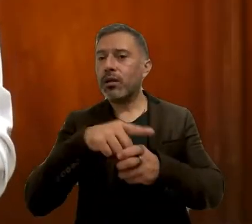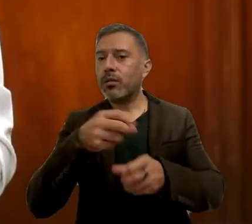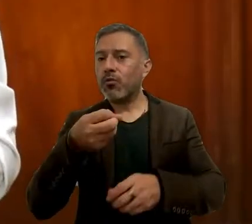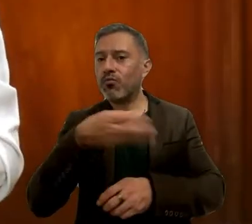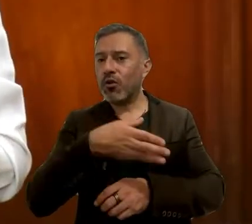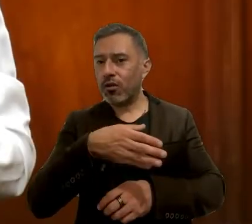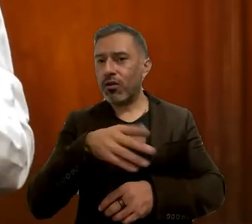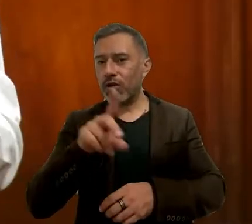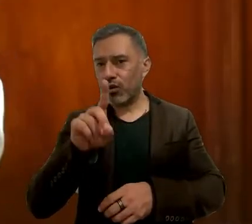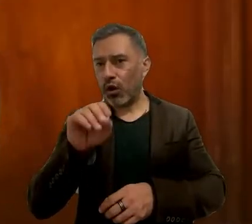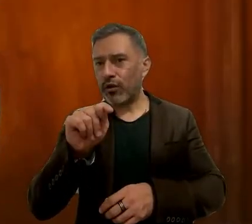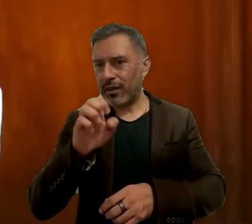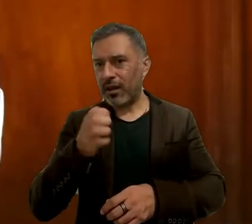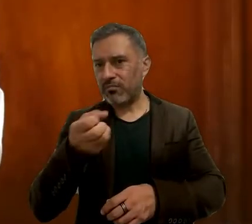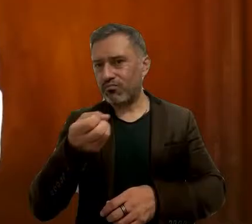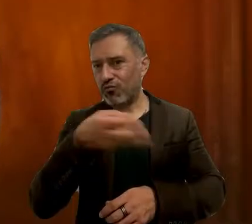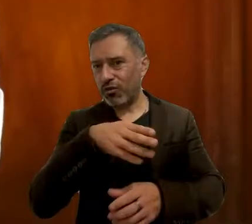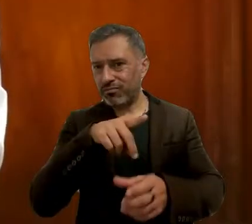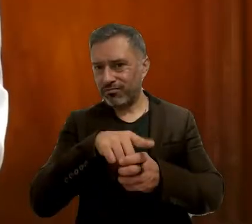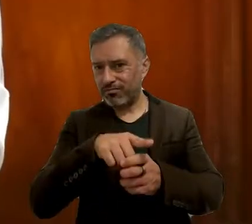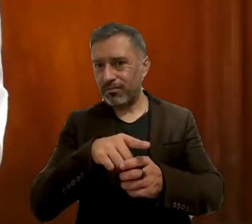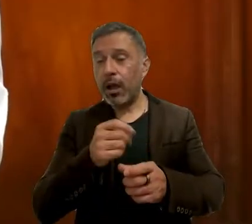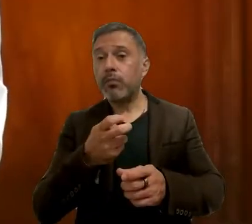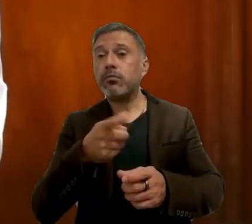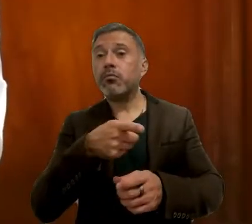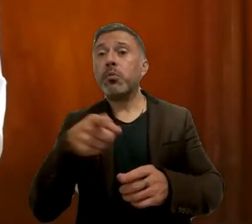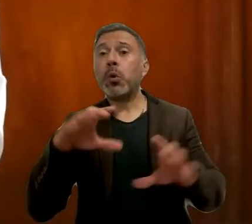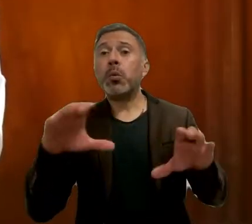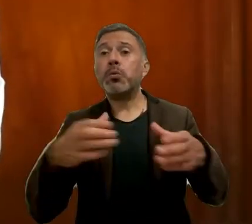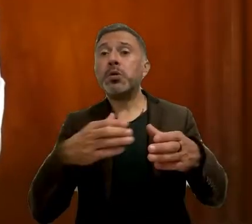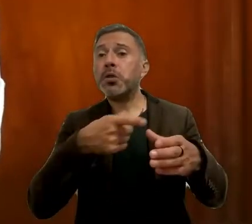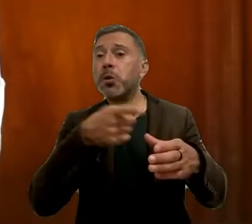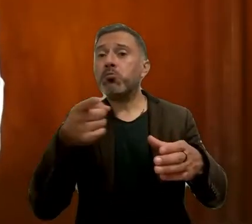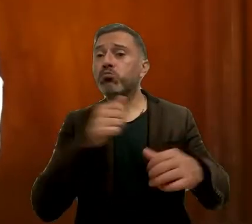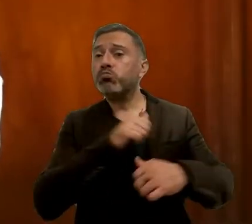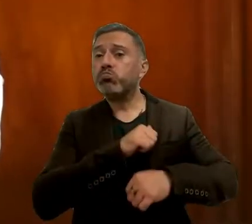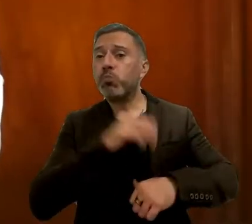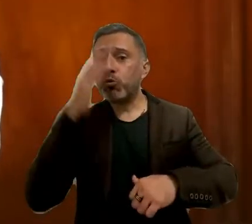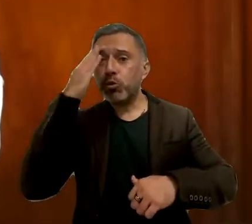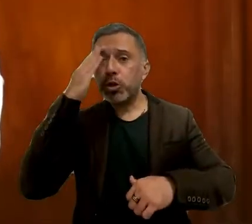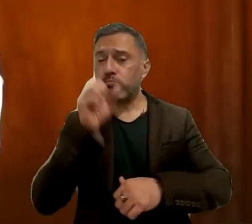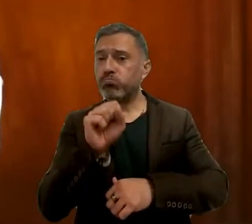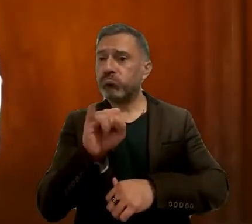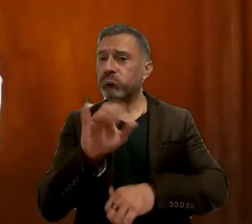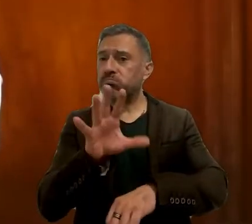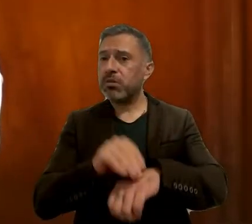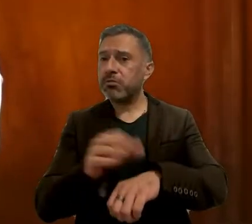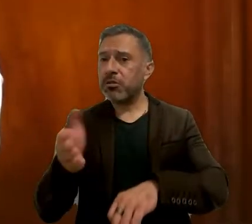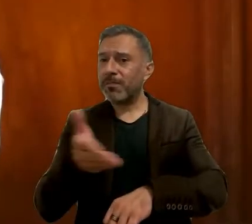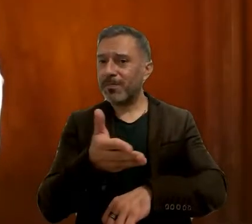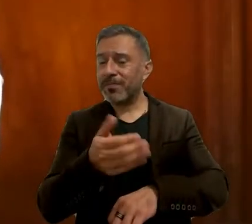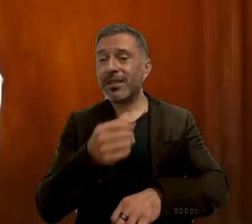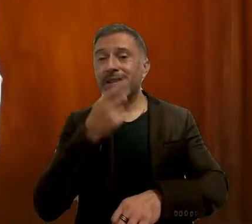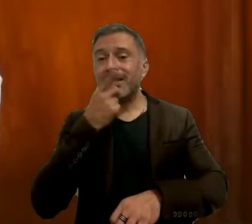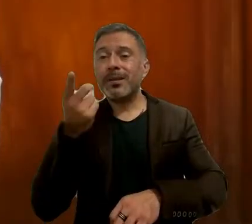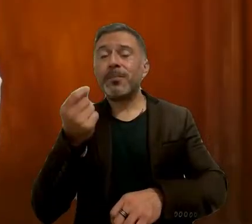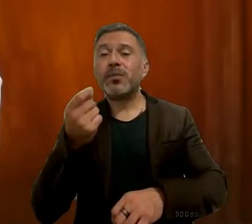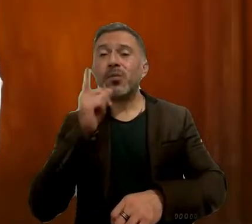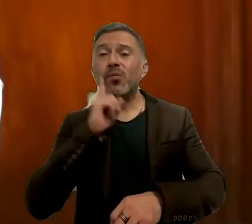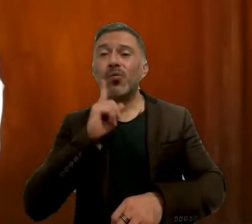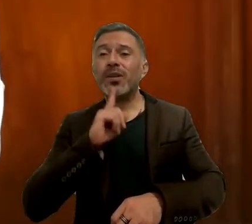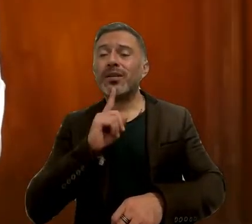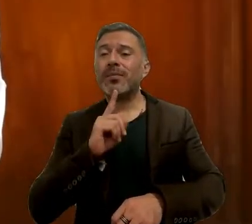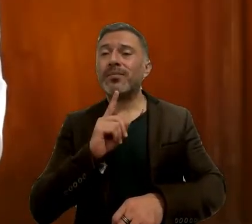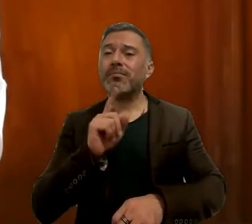las autoridades comunitarias. Se estima que el 3% de las mujeres entre 20 y